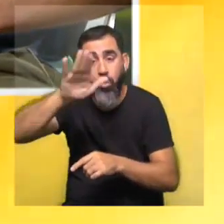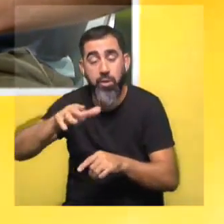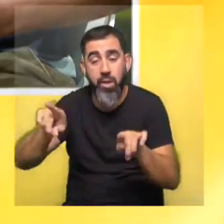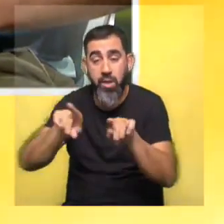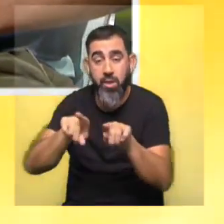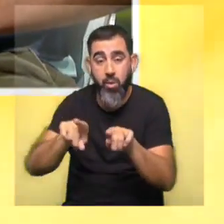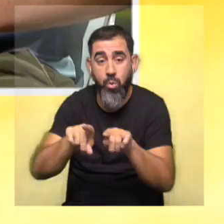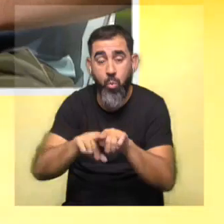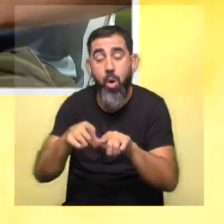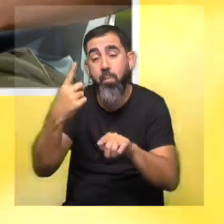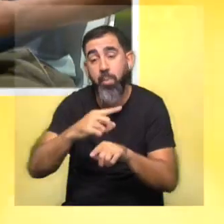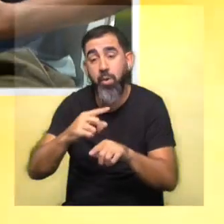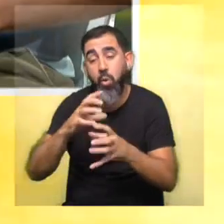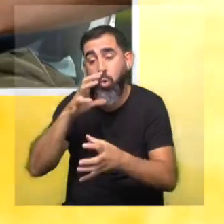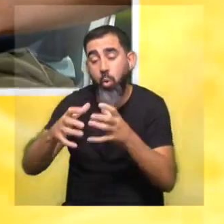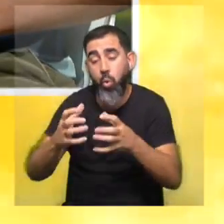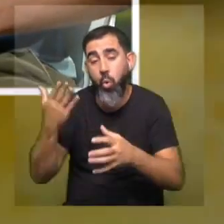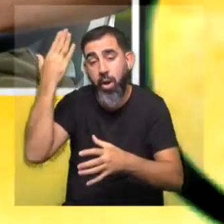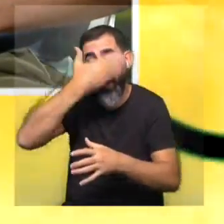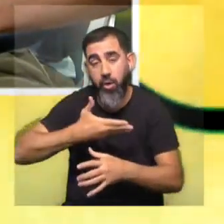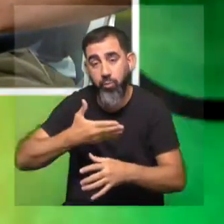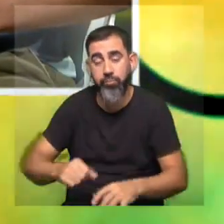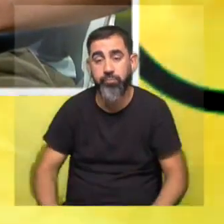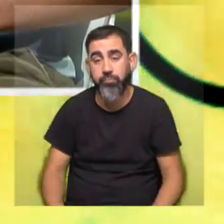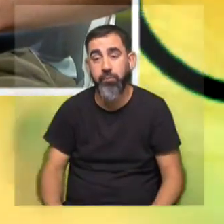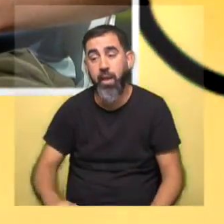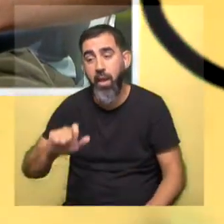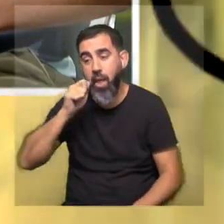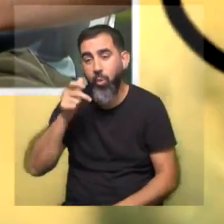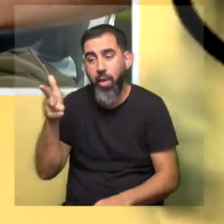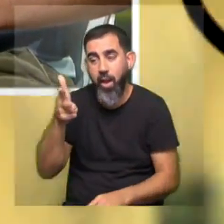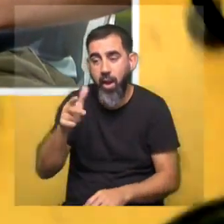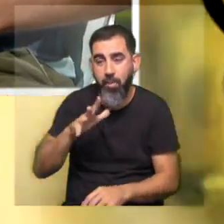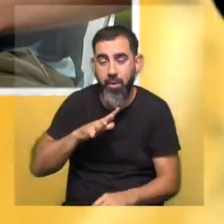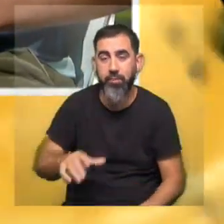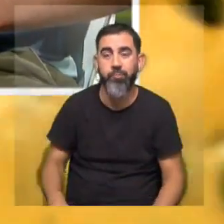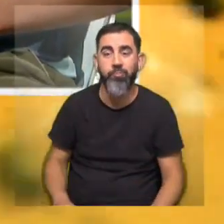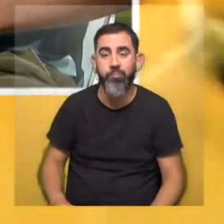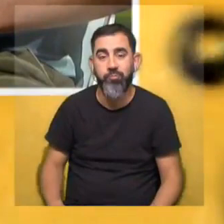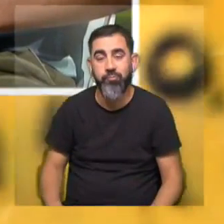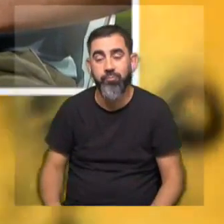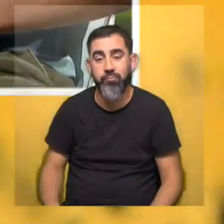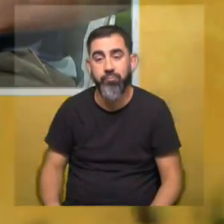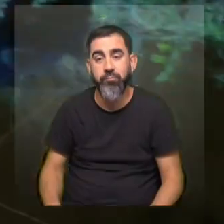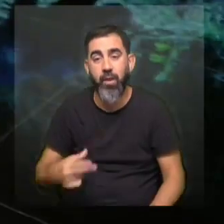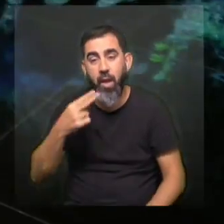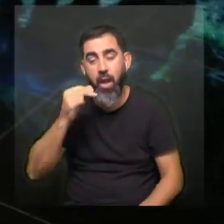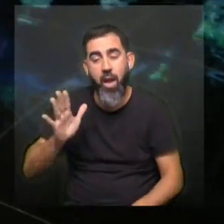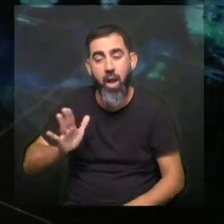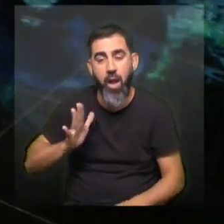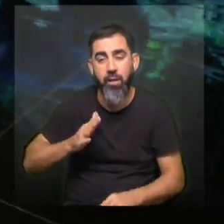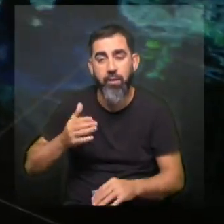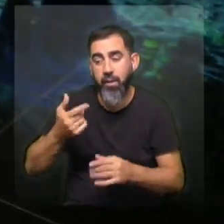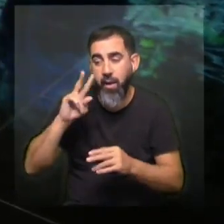al anterior, pero melánico, es negro. Y se encariñó con la cámara. Sí, sí, esa es una gata que la vemos desde que